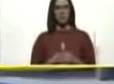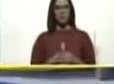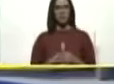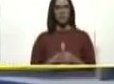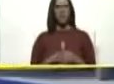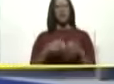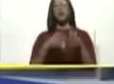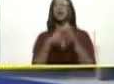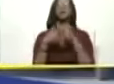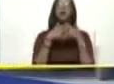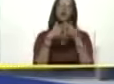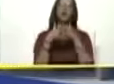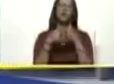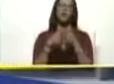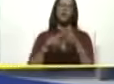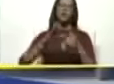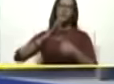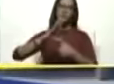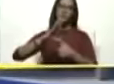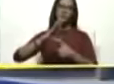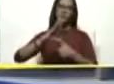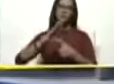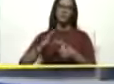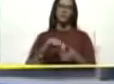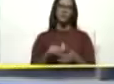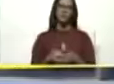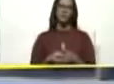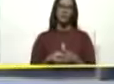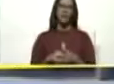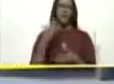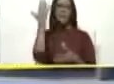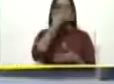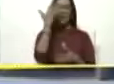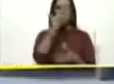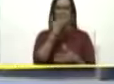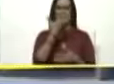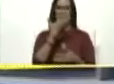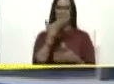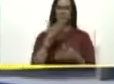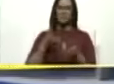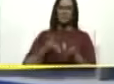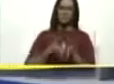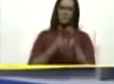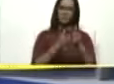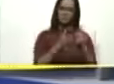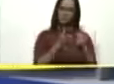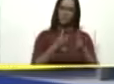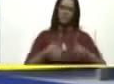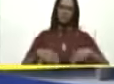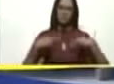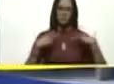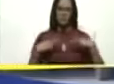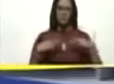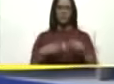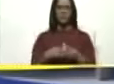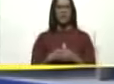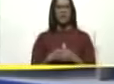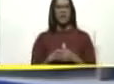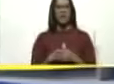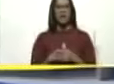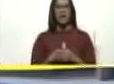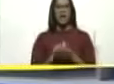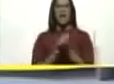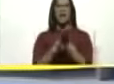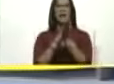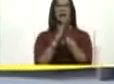Los Estados Unidos de Norteamérica parecen destinados por la providencia a